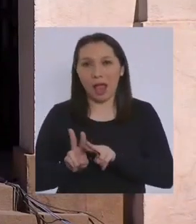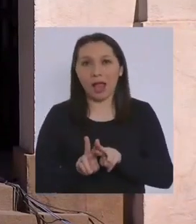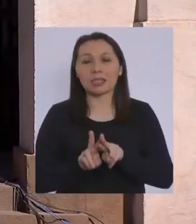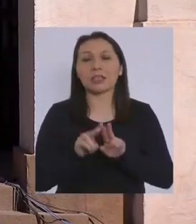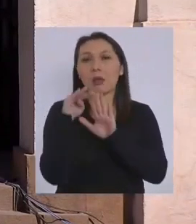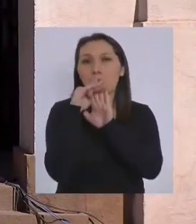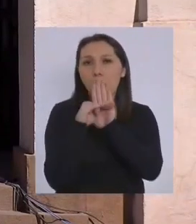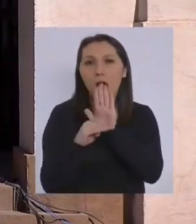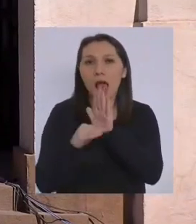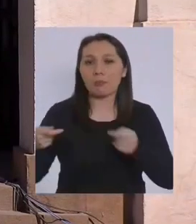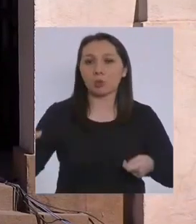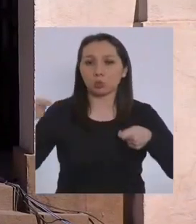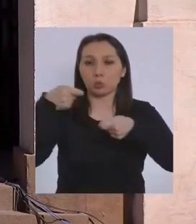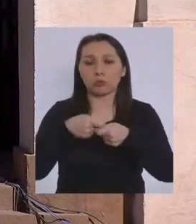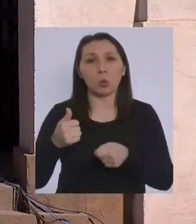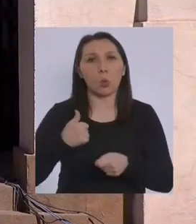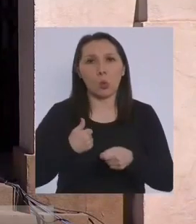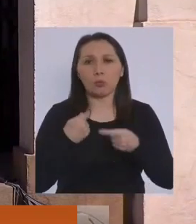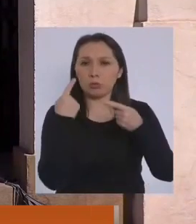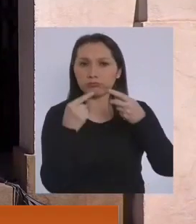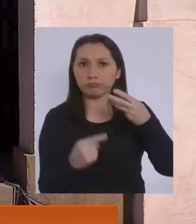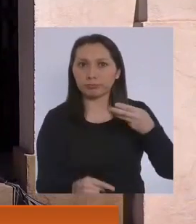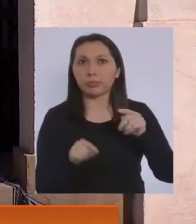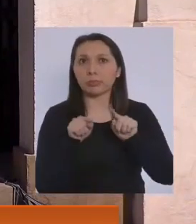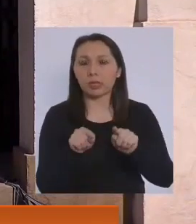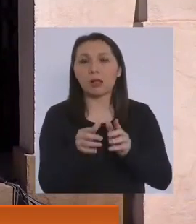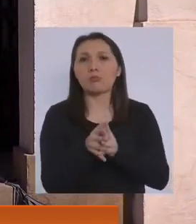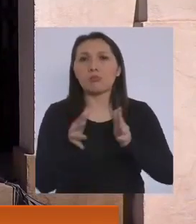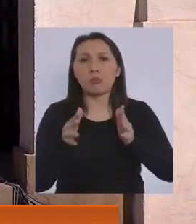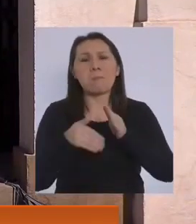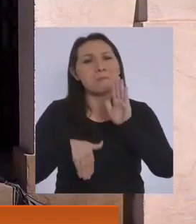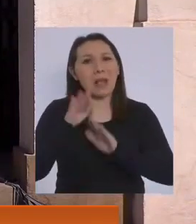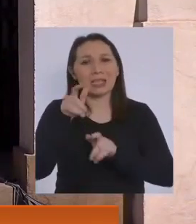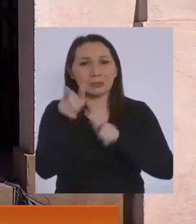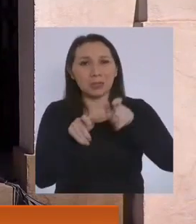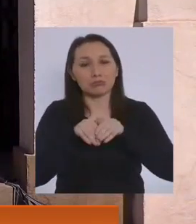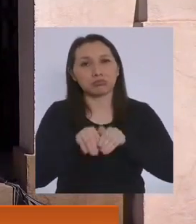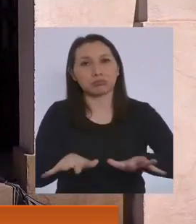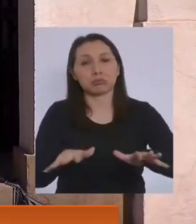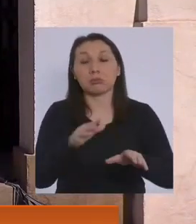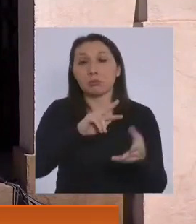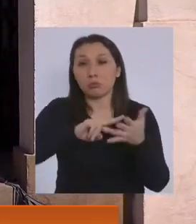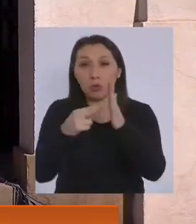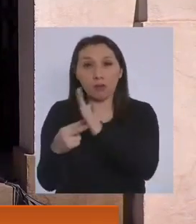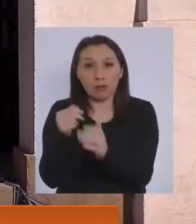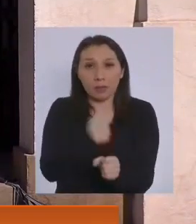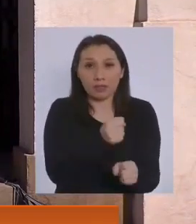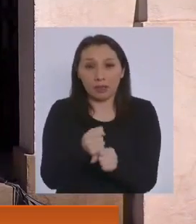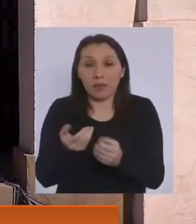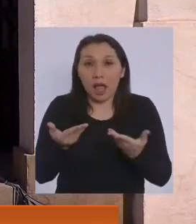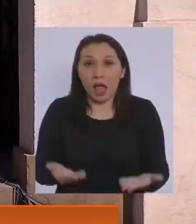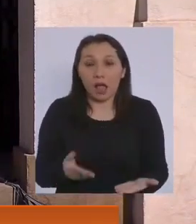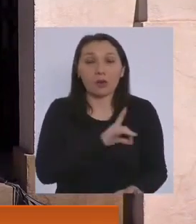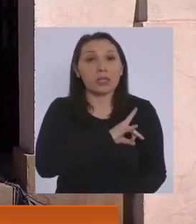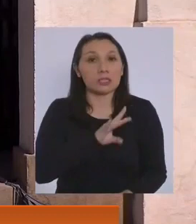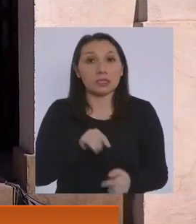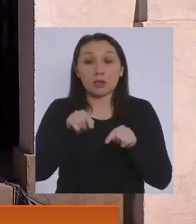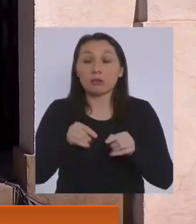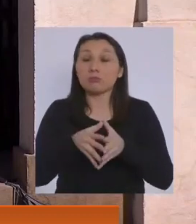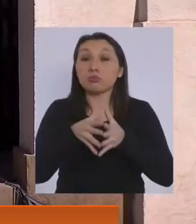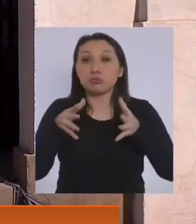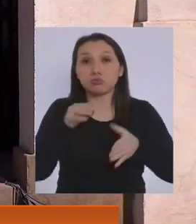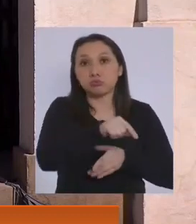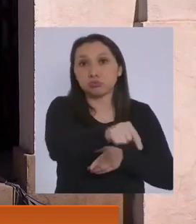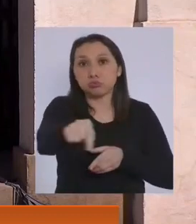un programa de subsidios que cumpliera con varias condiciones. Primero, que fuera muy masivo, porque el problema del trabajo que tenemos en nuestro país hoy día es